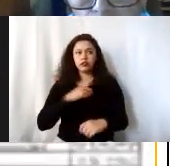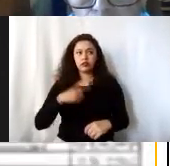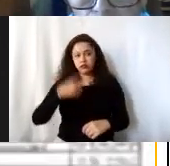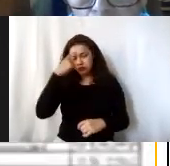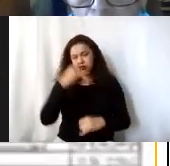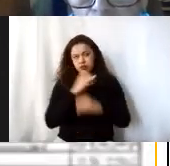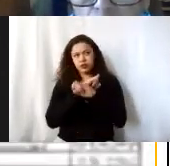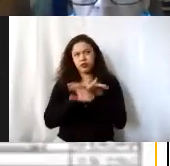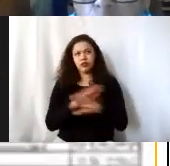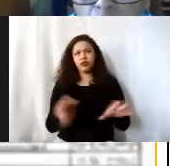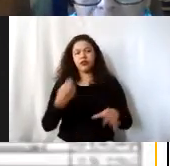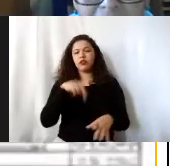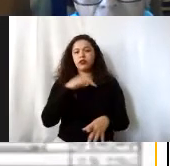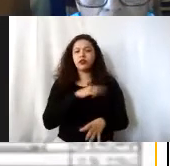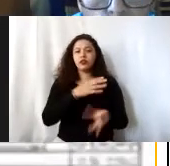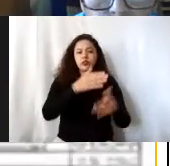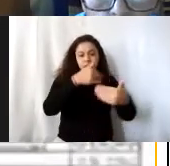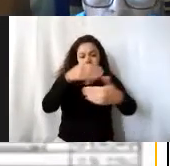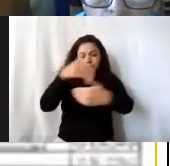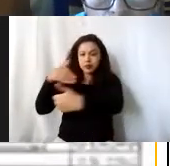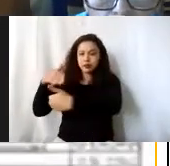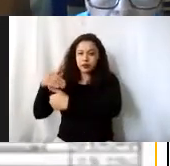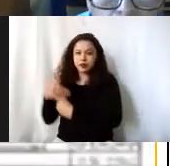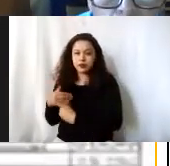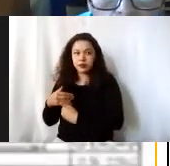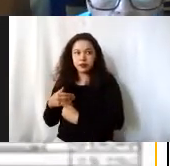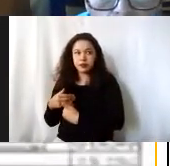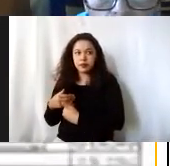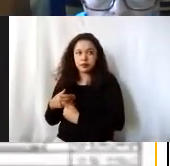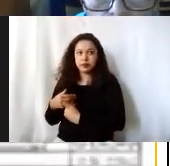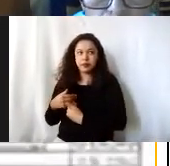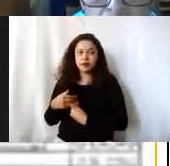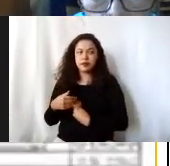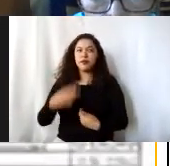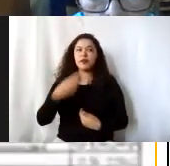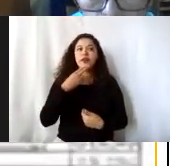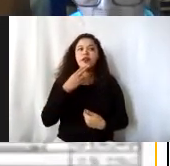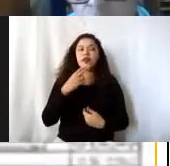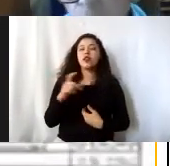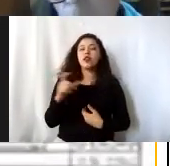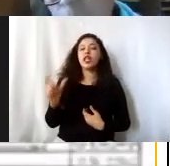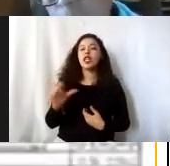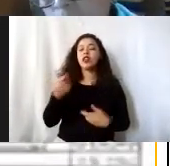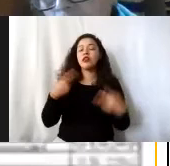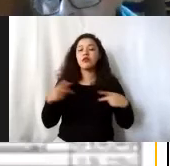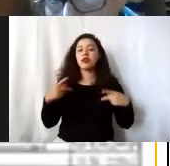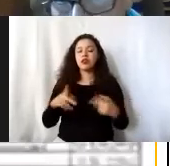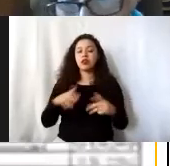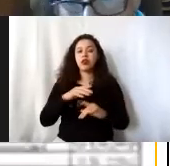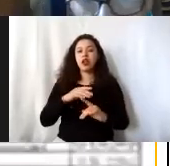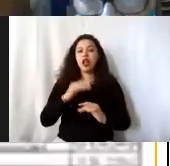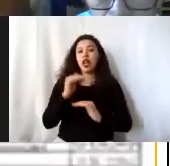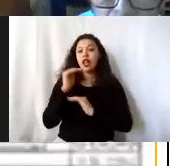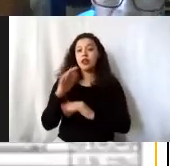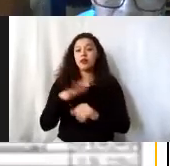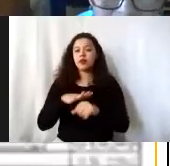estamos obteniendo, cuál es el uso y hasta dónde lo permiten las personas usuarias, cuál es el uso que se va a